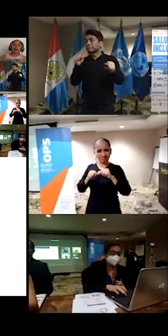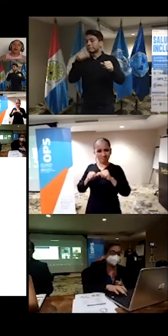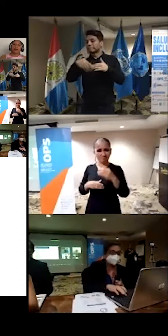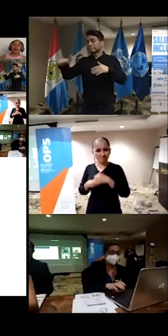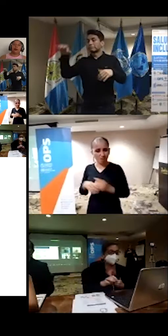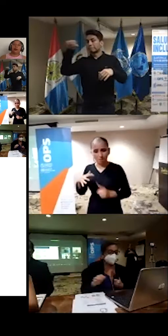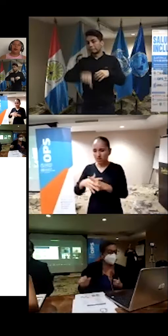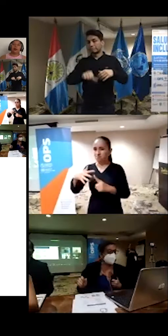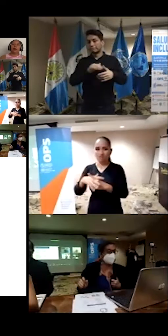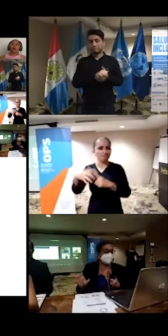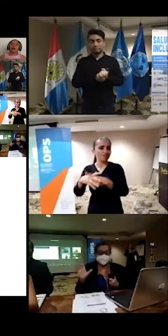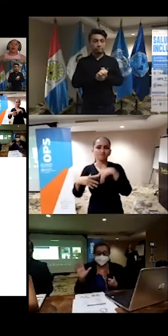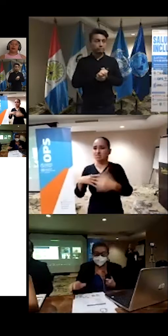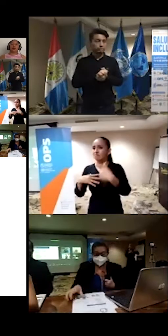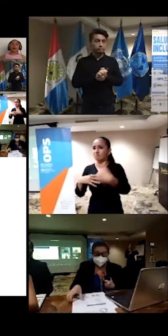día.